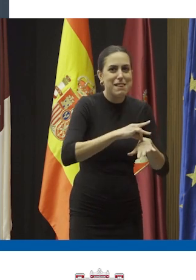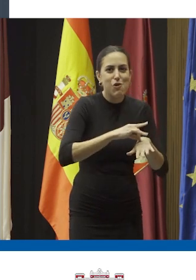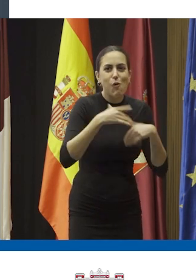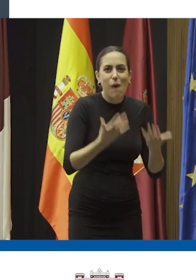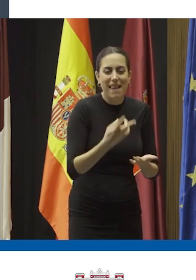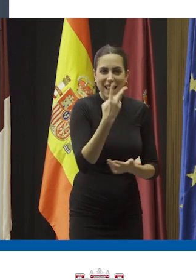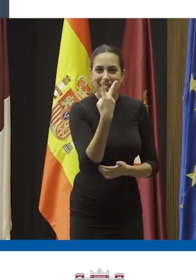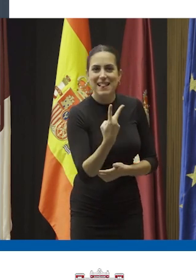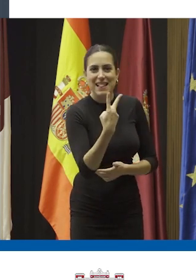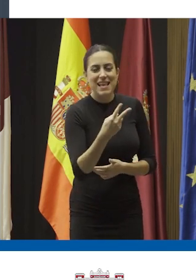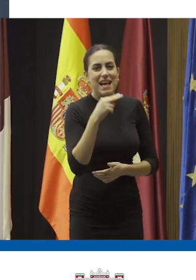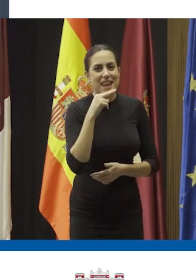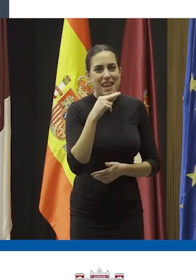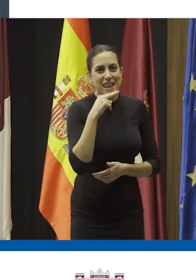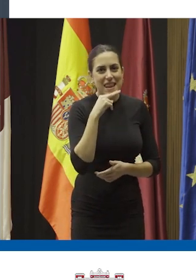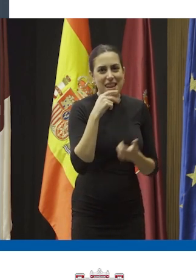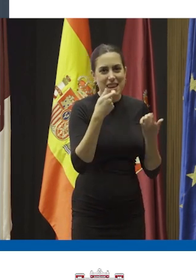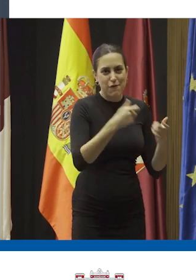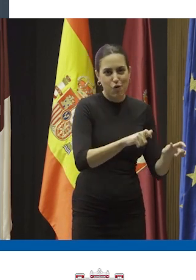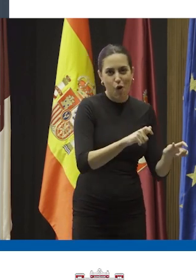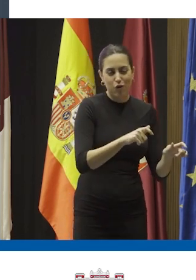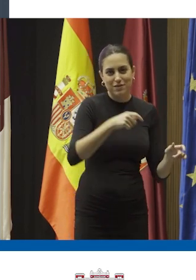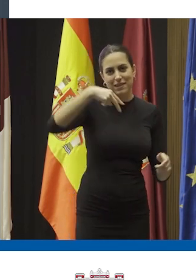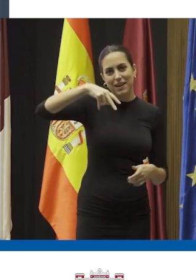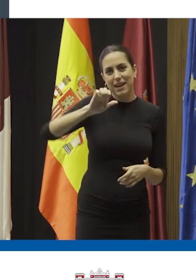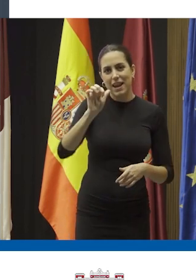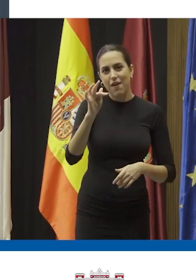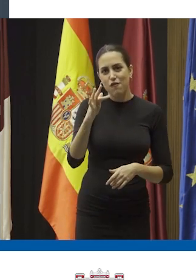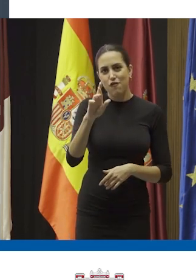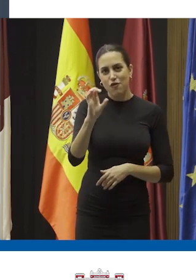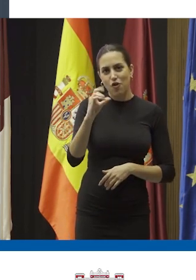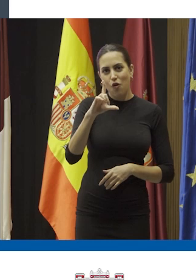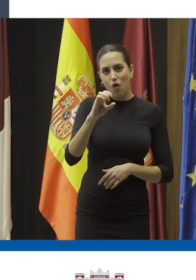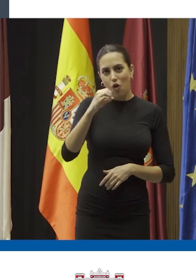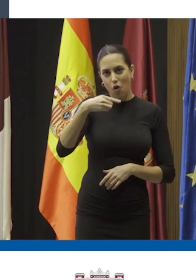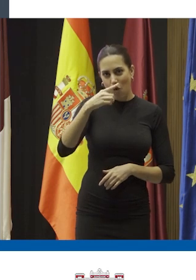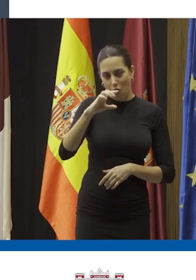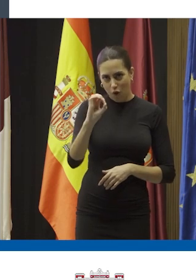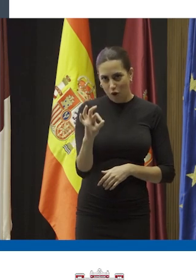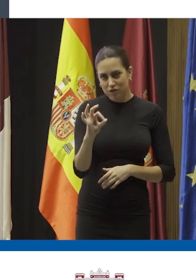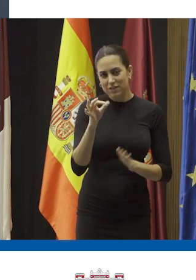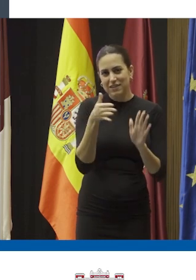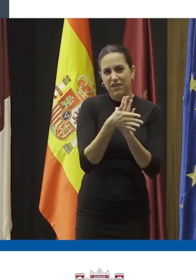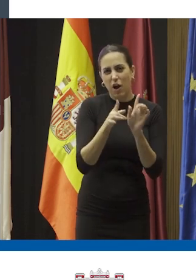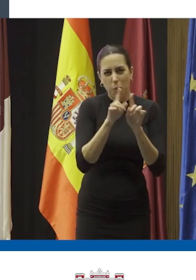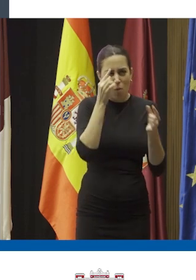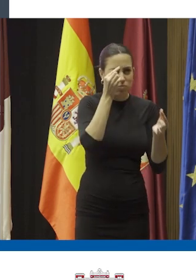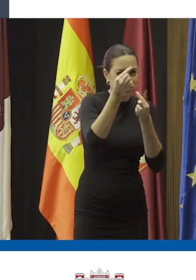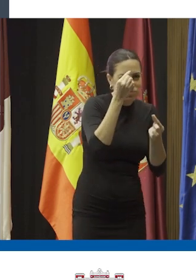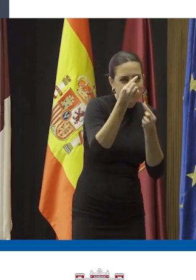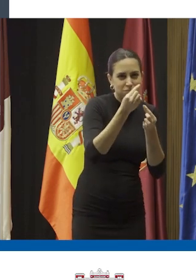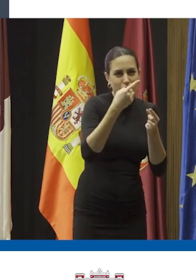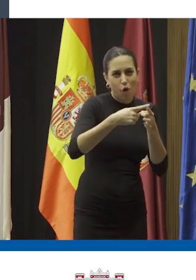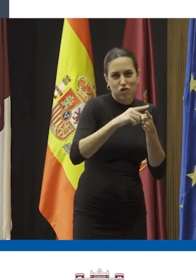digo, entre comillas, depredadores, que son tan estrictos en sus cosas que son más quirúrgicos que los cirujanos. Terrible.